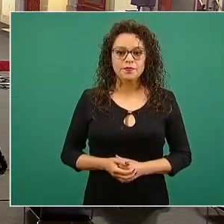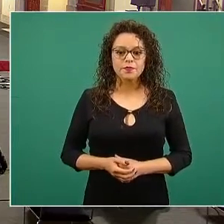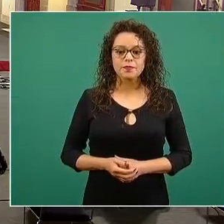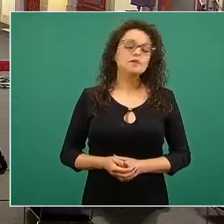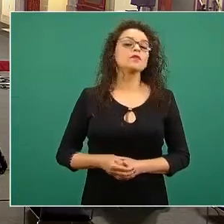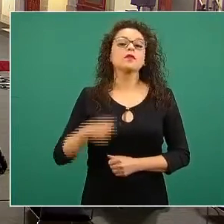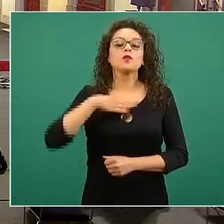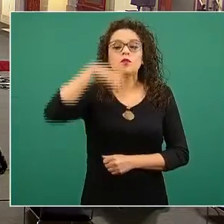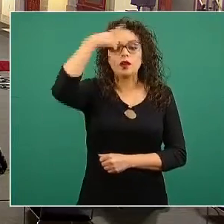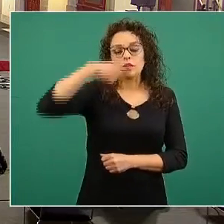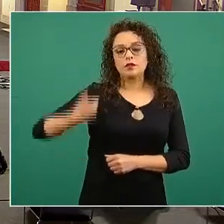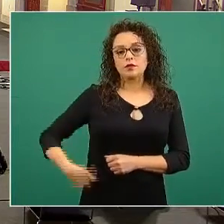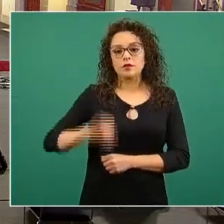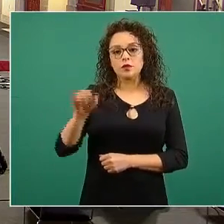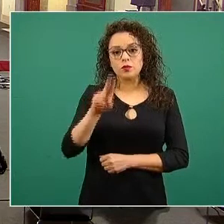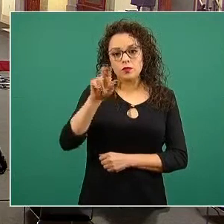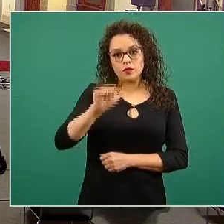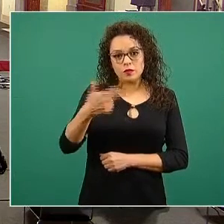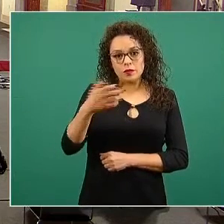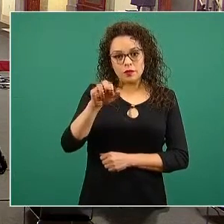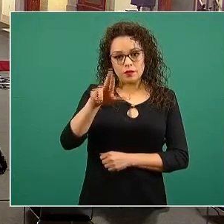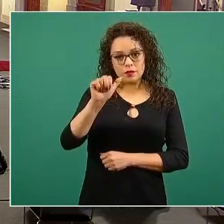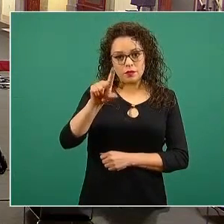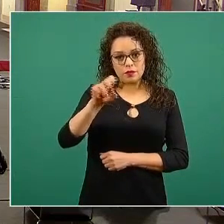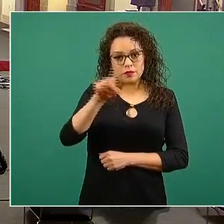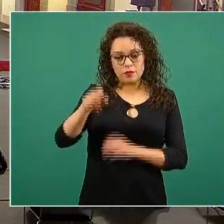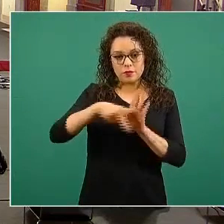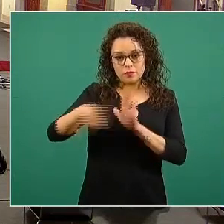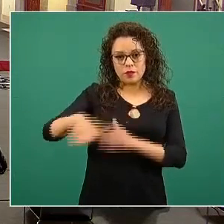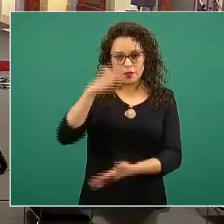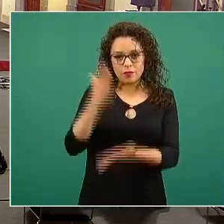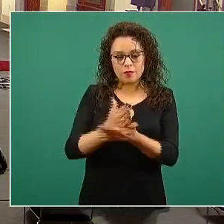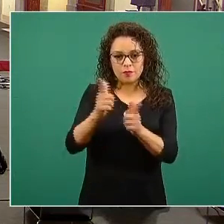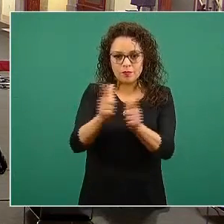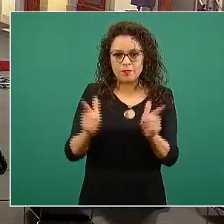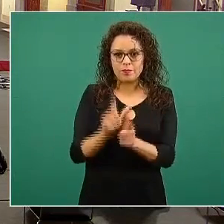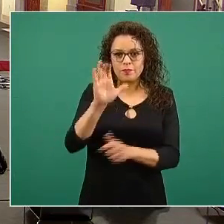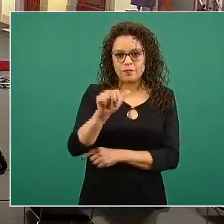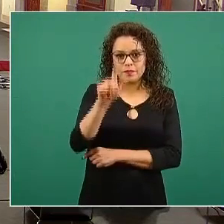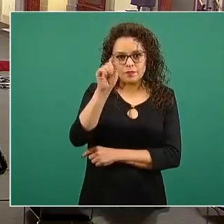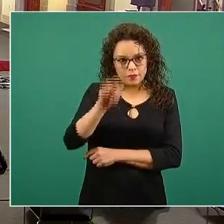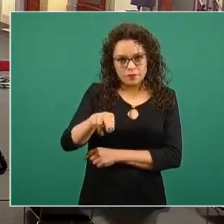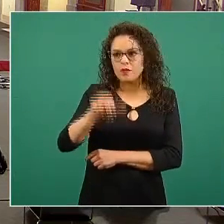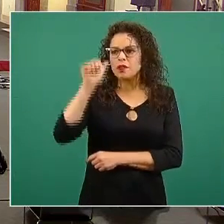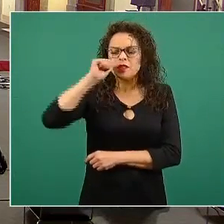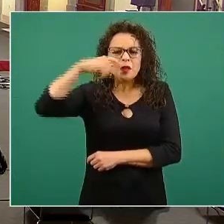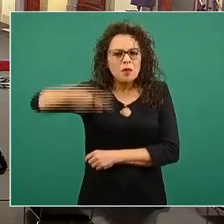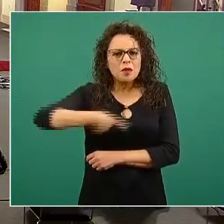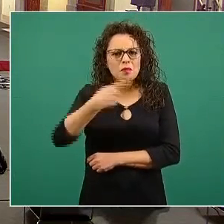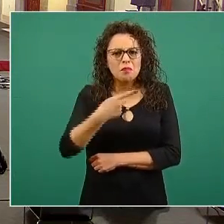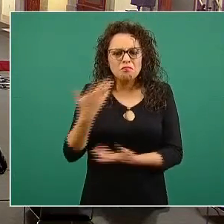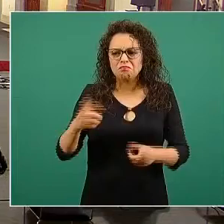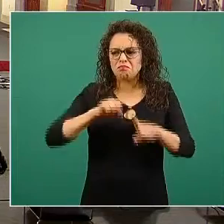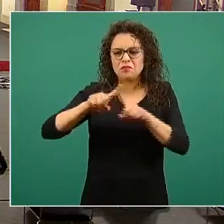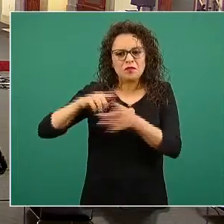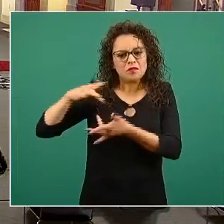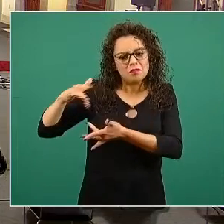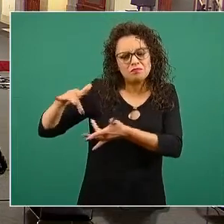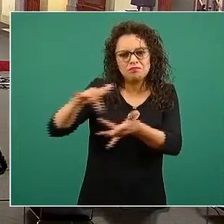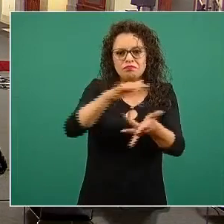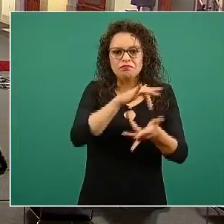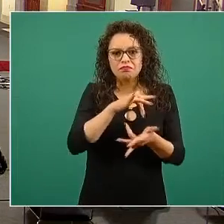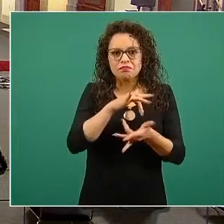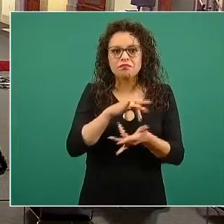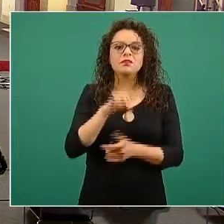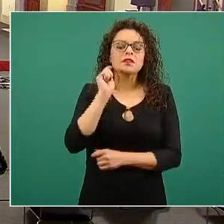Buenas noches, Buenas Juan noches. Hernández del periódico Basta y de Grupo Cantón. Bueno, esta es una pregunta que nos hacen llegar a través de redes sociales, en donde,